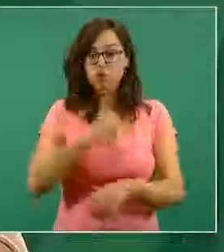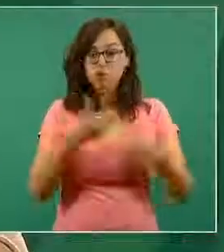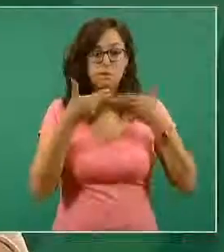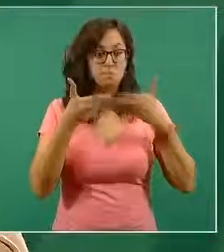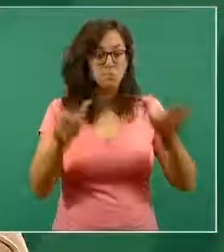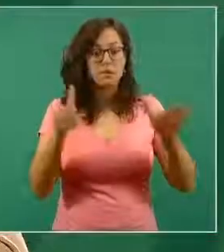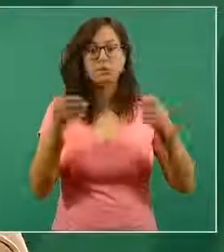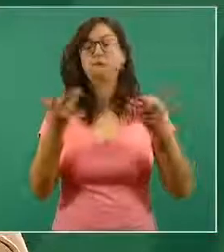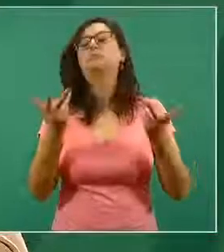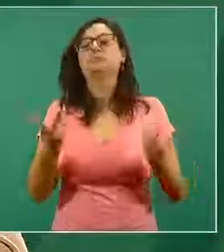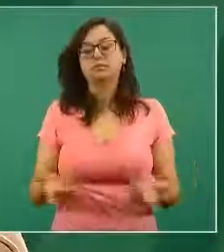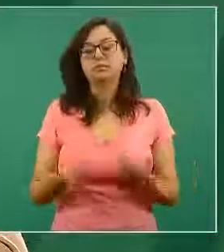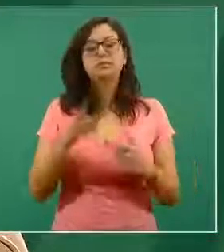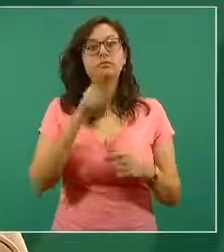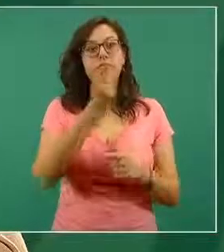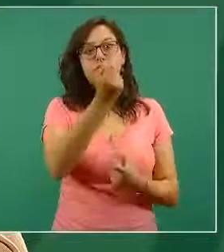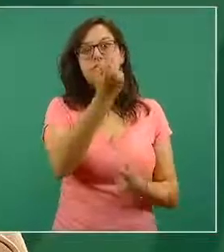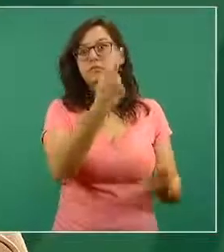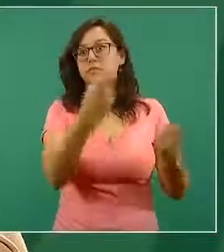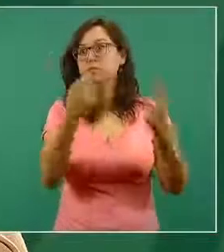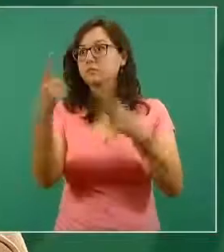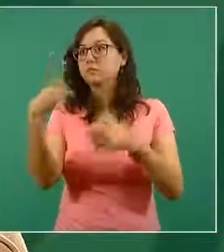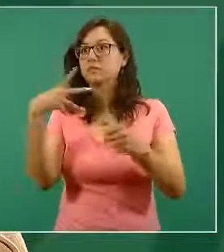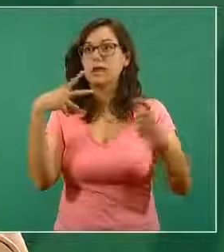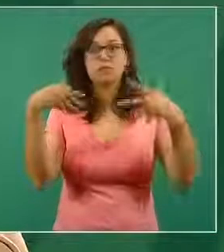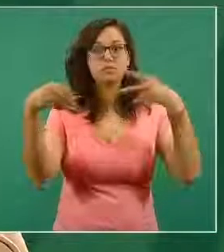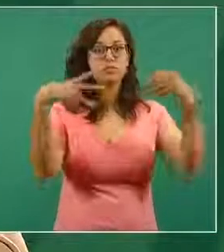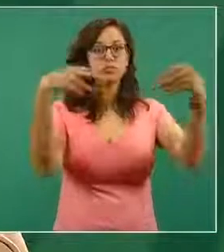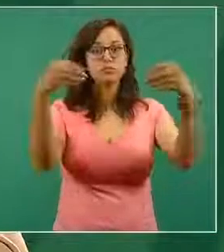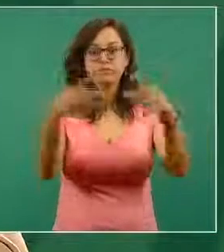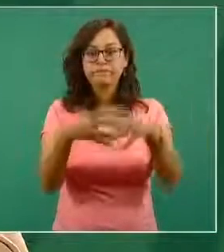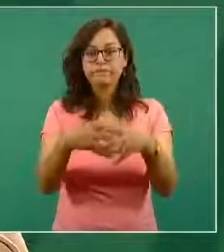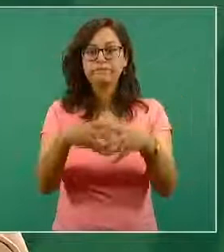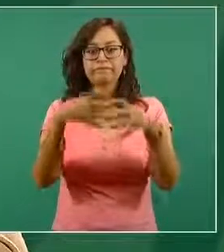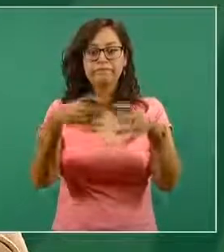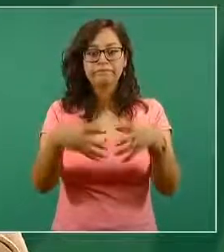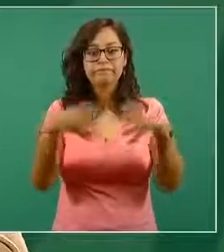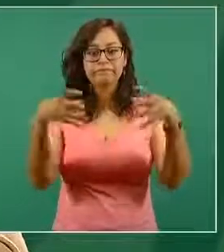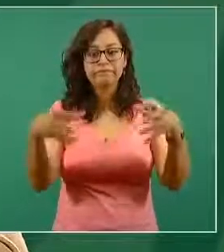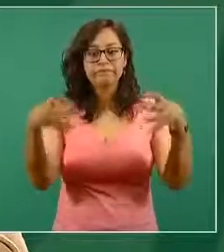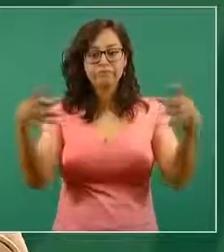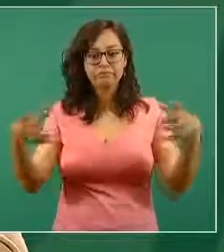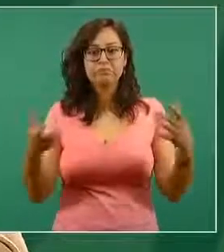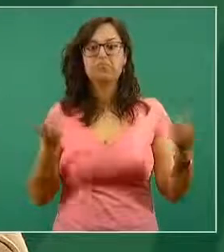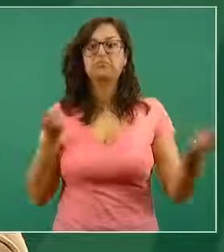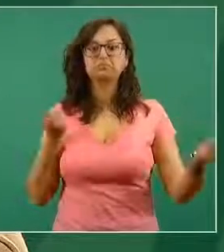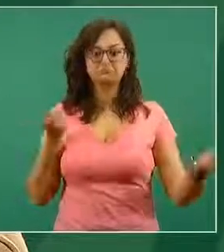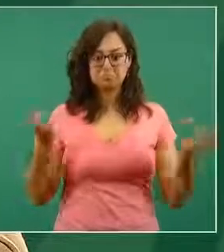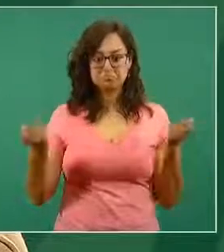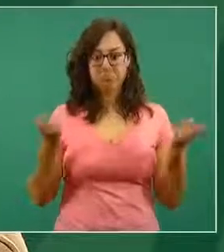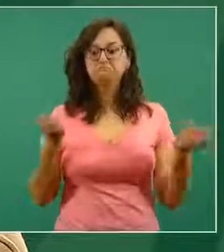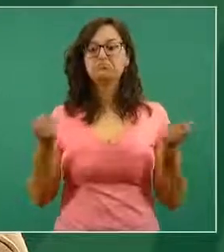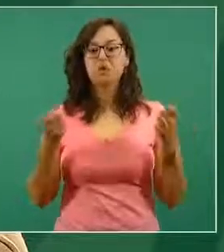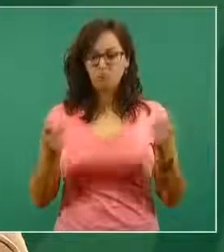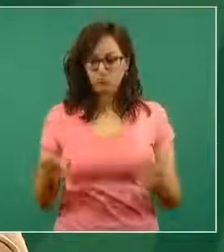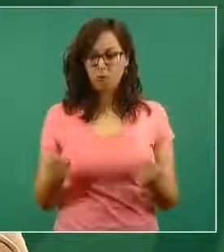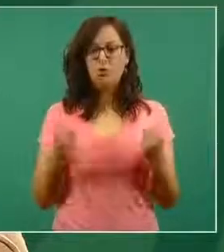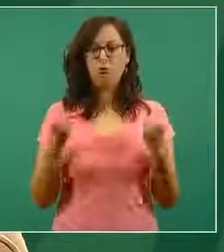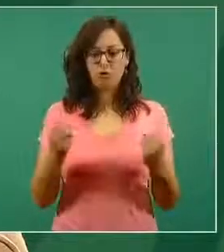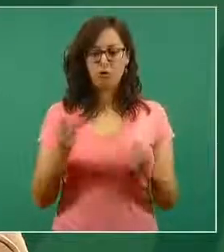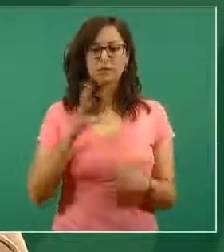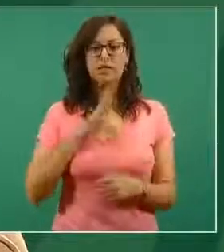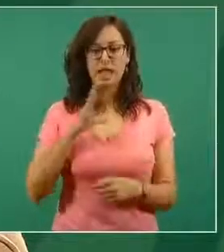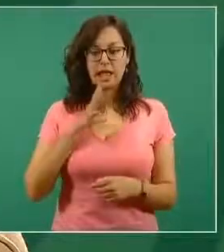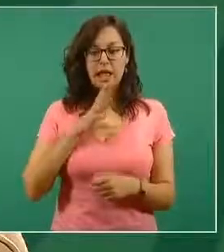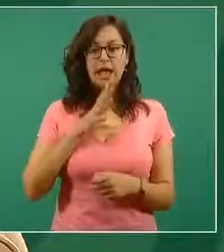del incremento de casos en las diferentes oleadas que hemos tenido, pues creo que se ha demostrado que el nivel operativo es fuerte y que el nivel